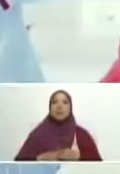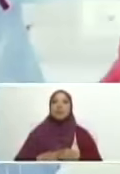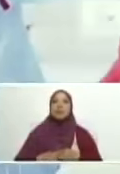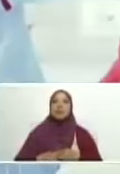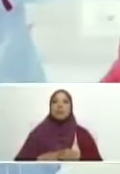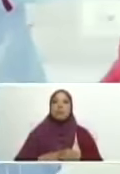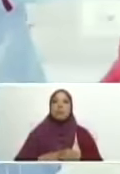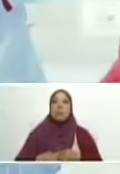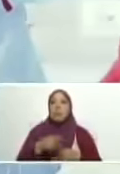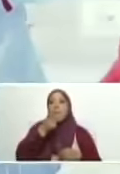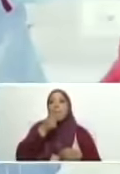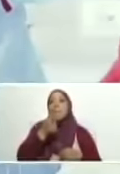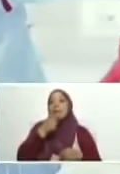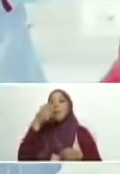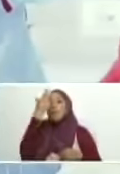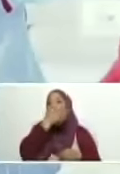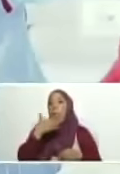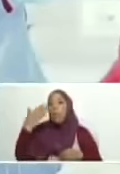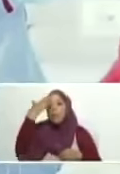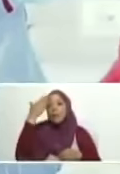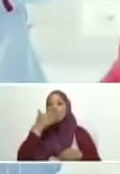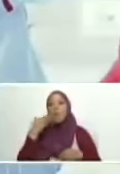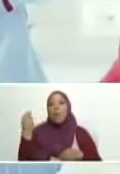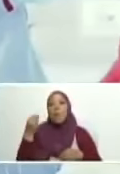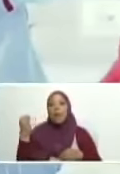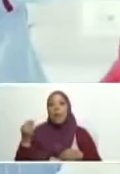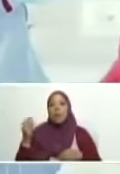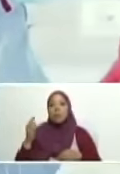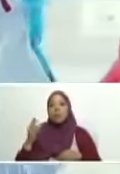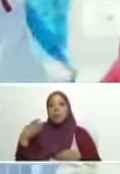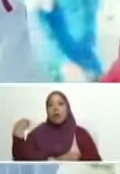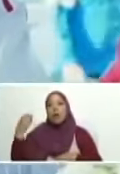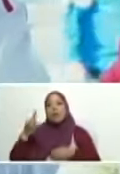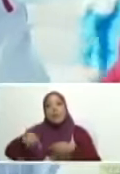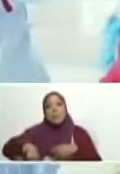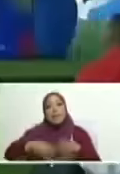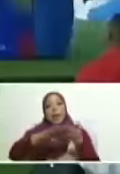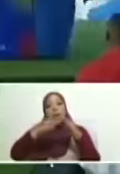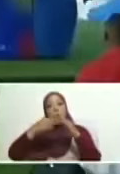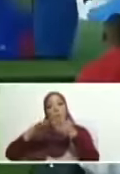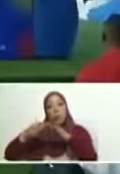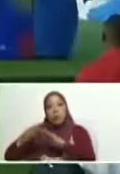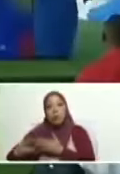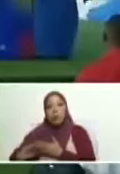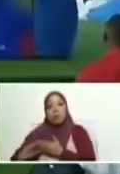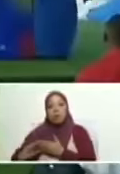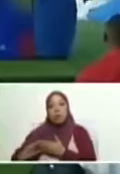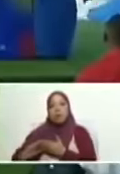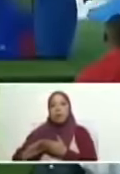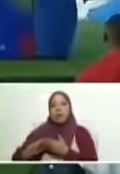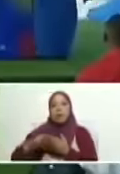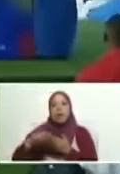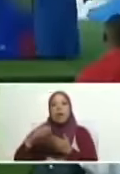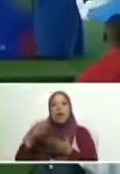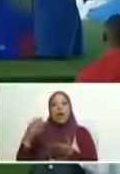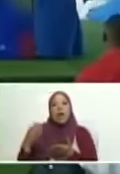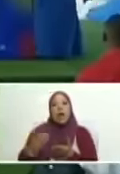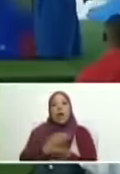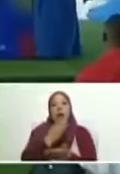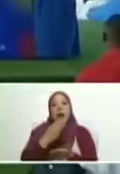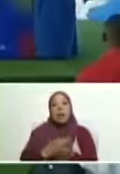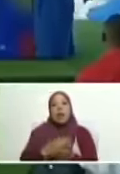Ellos trabajaron y levantaron esto. Y las comunas, Comuna Las Marinas en Catialamar,